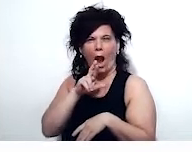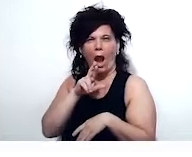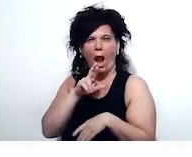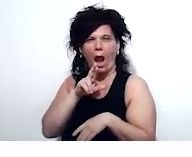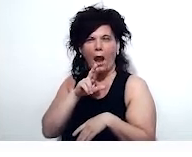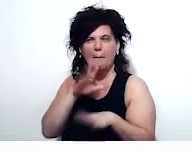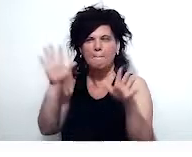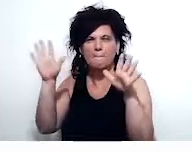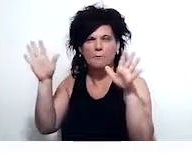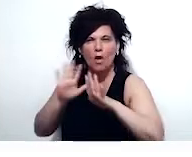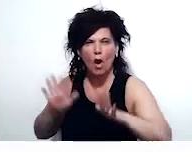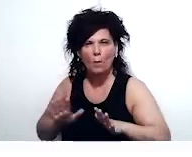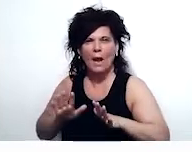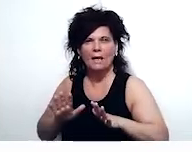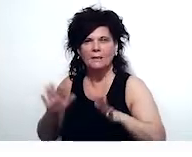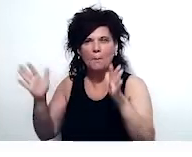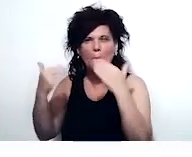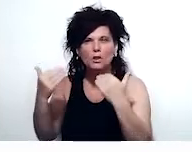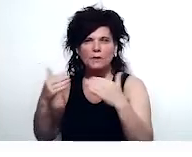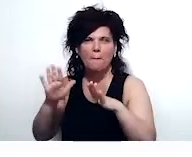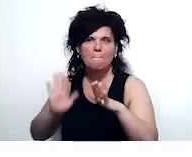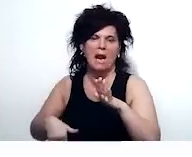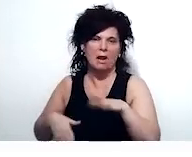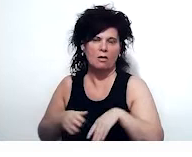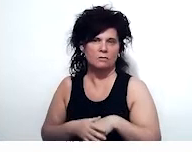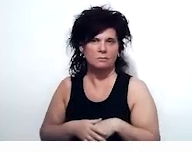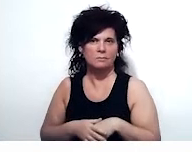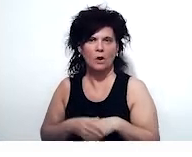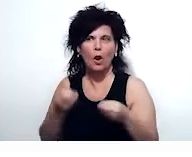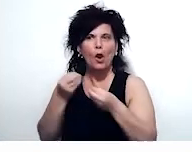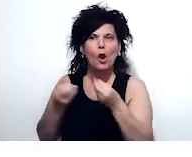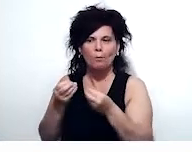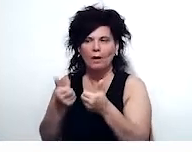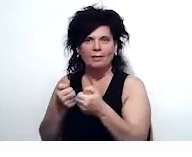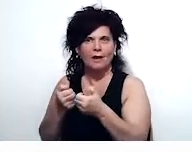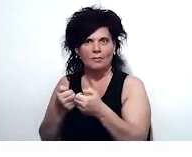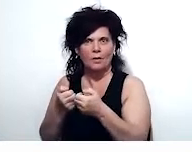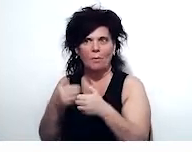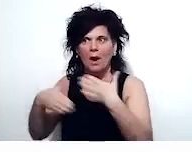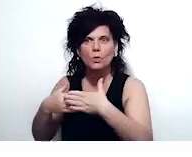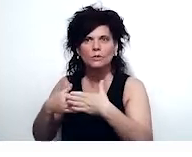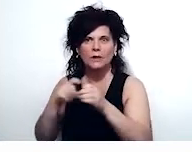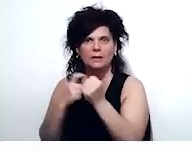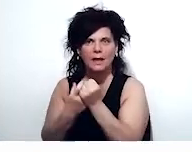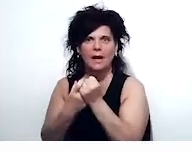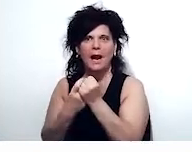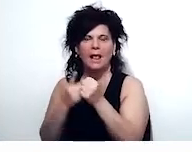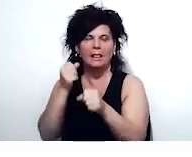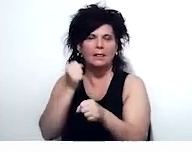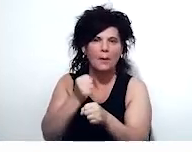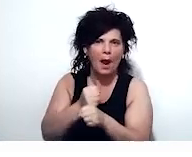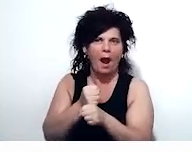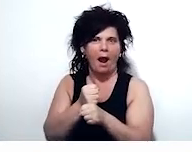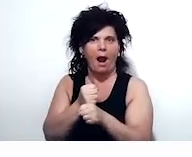menos posibilidades de formarse en cómo usar mejor los teléfonos móviles para usar Internet y para trabajar y